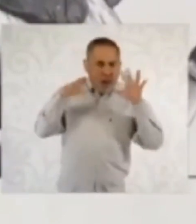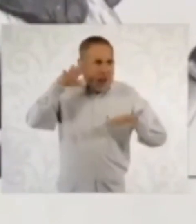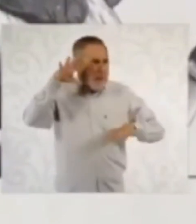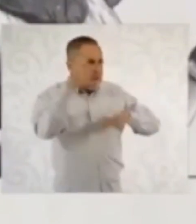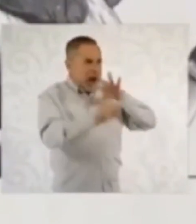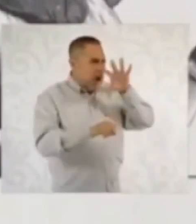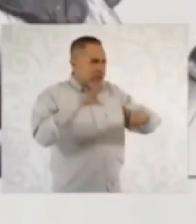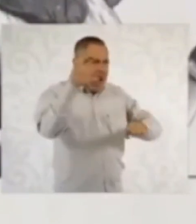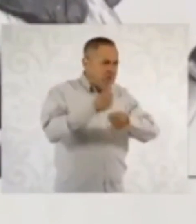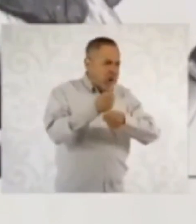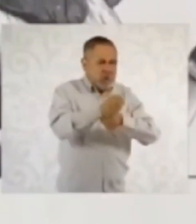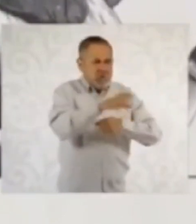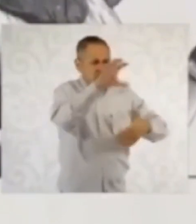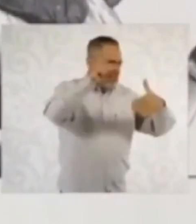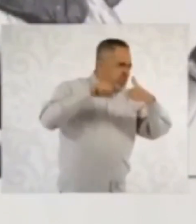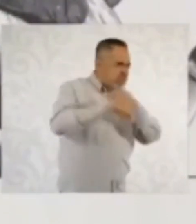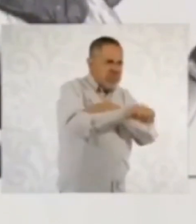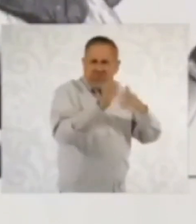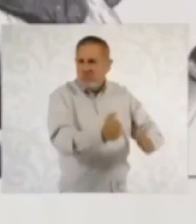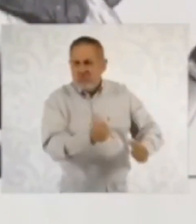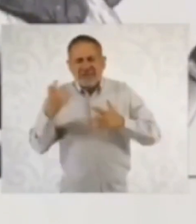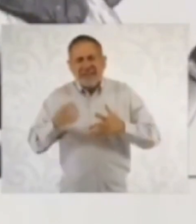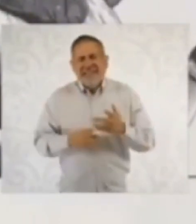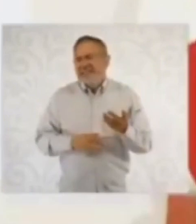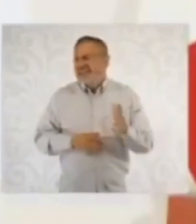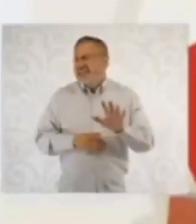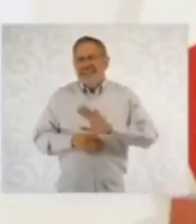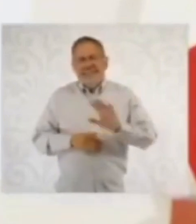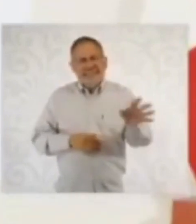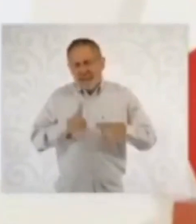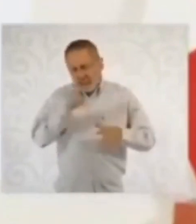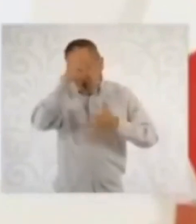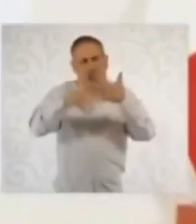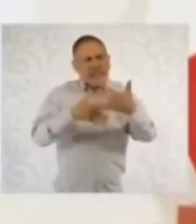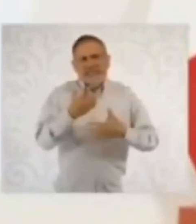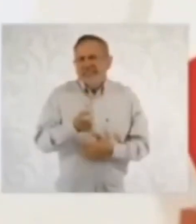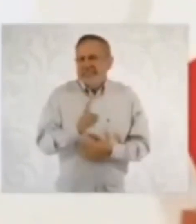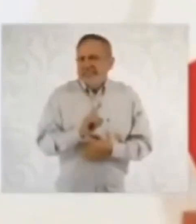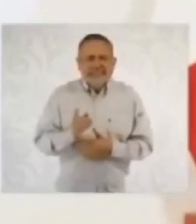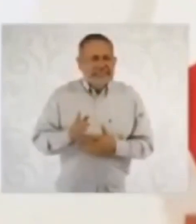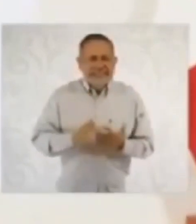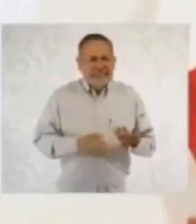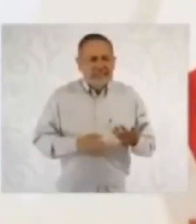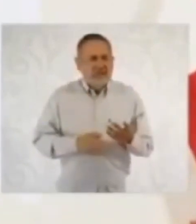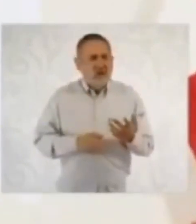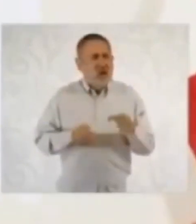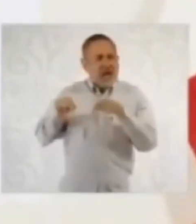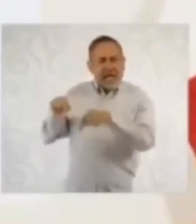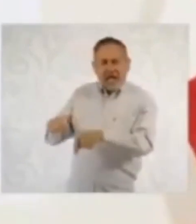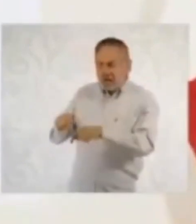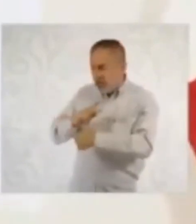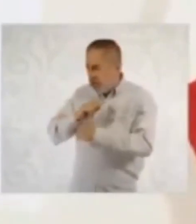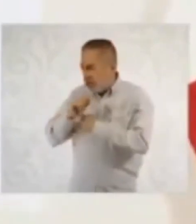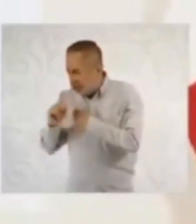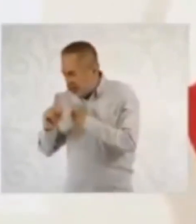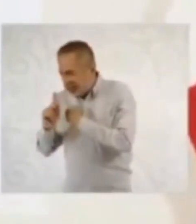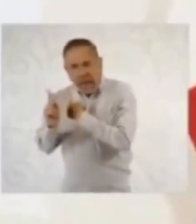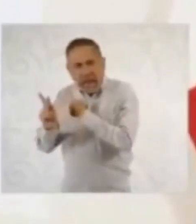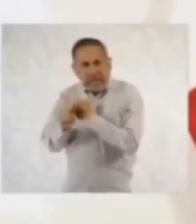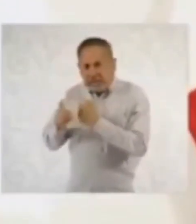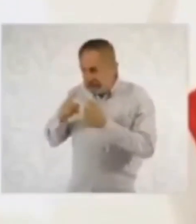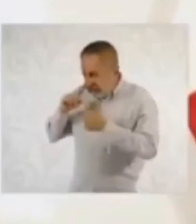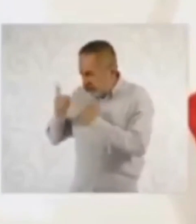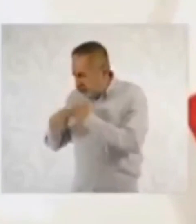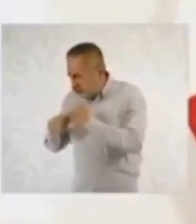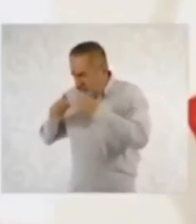con violencia, sino pues atendiendo a una reforma